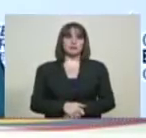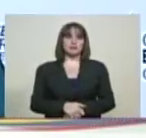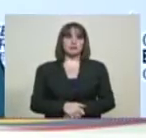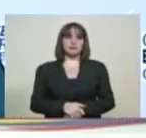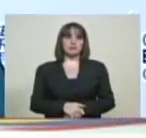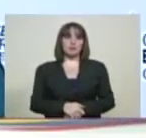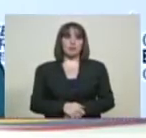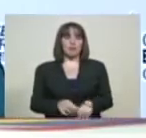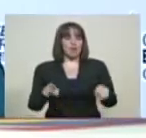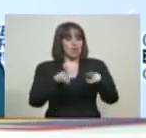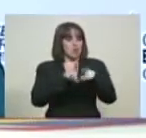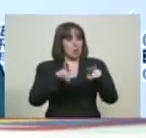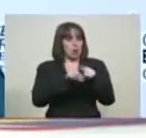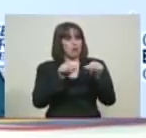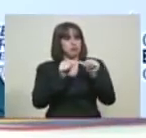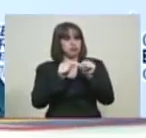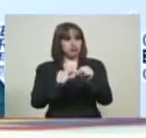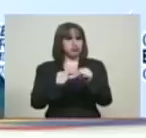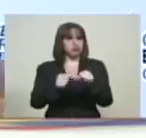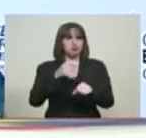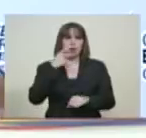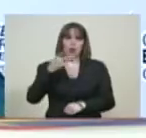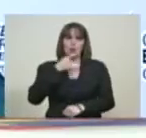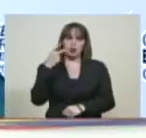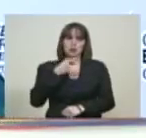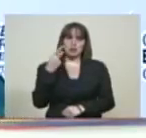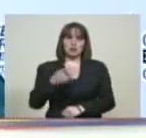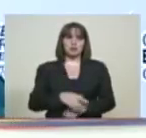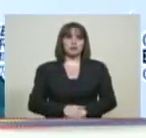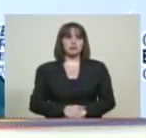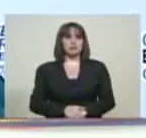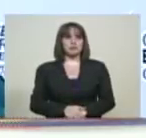como un componente fundamental para la política